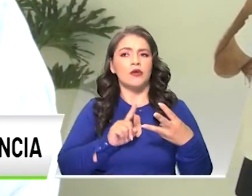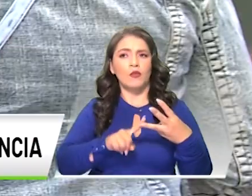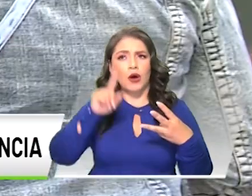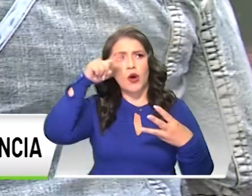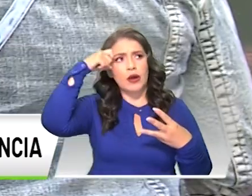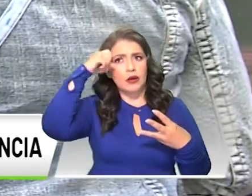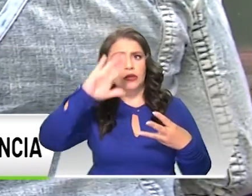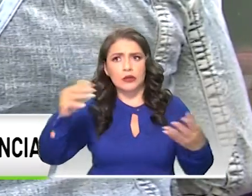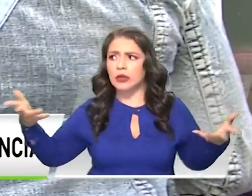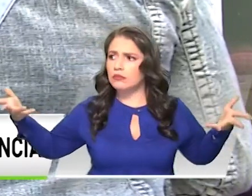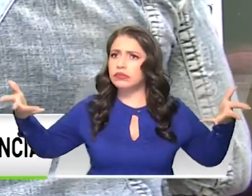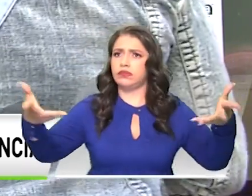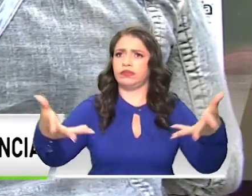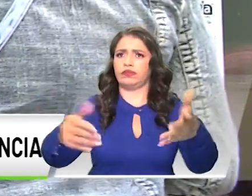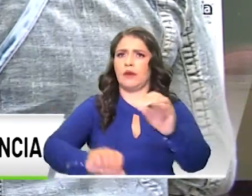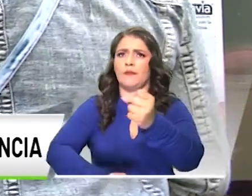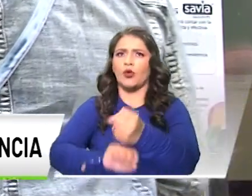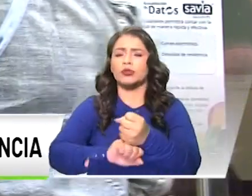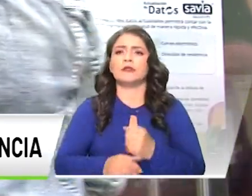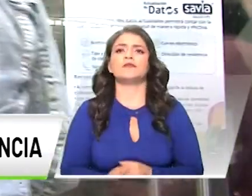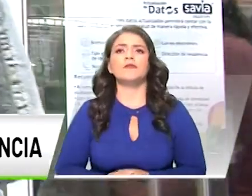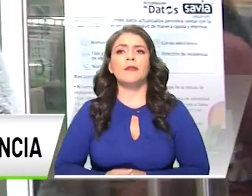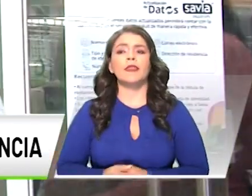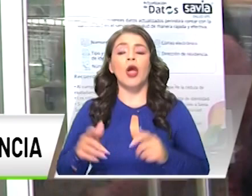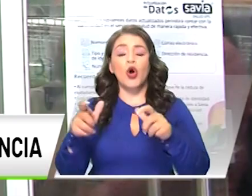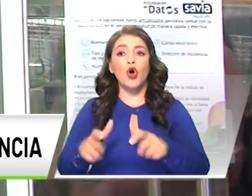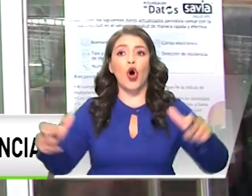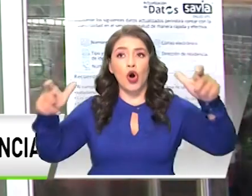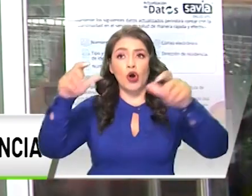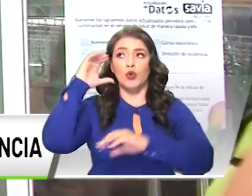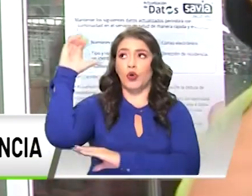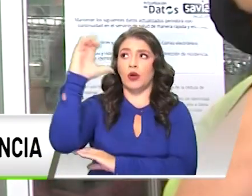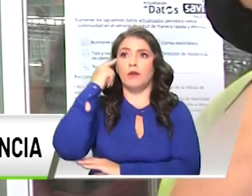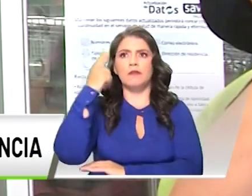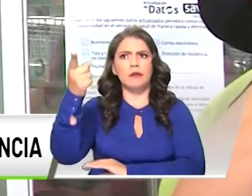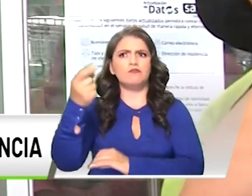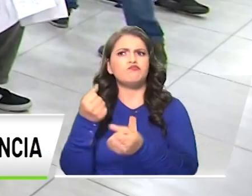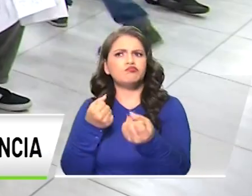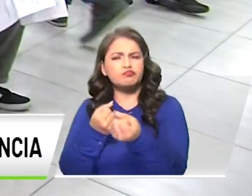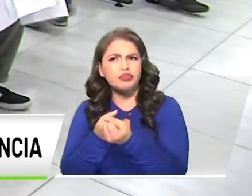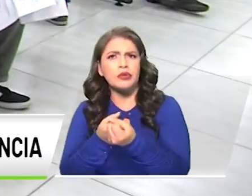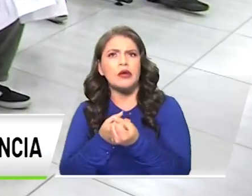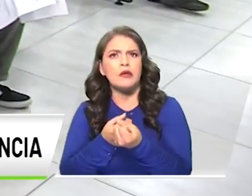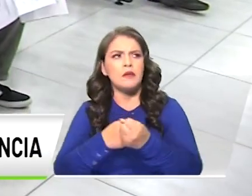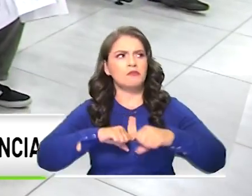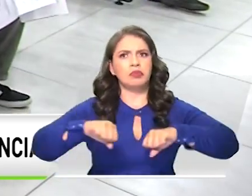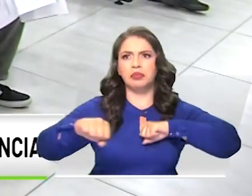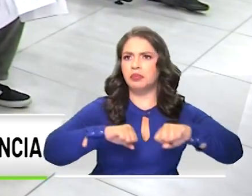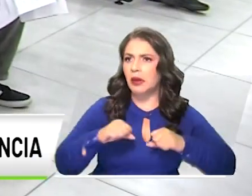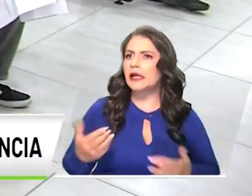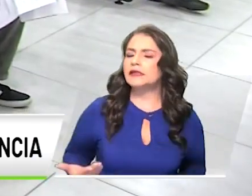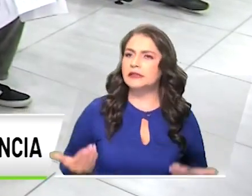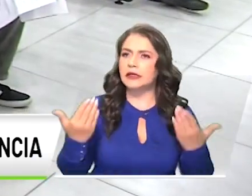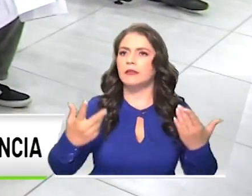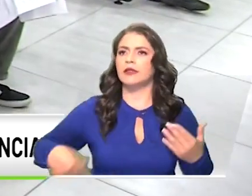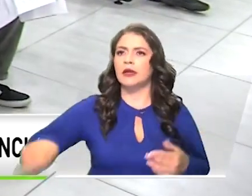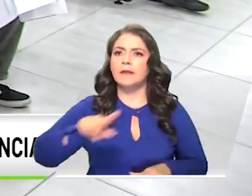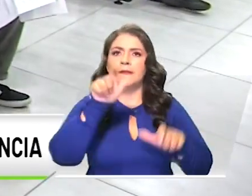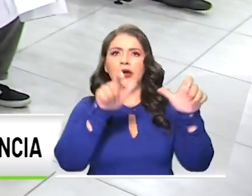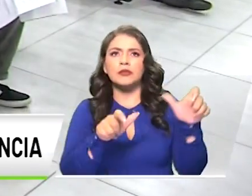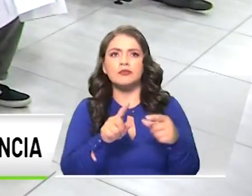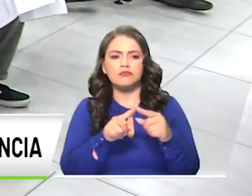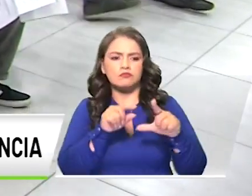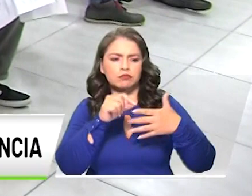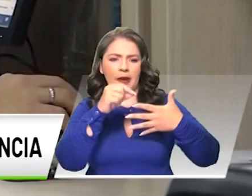de Antioquia. Desde el Congreso de la República también respaldaron la gestión que se viene haciendo y que ha permitido que la mayoría de los